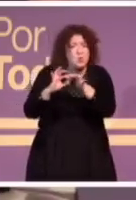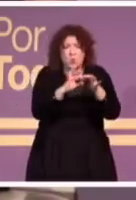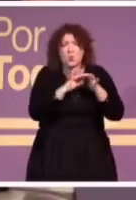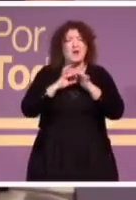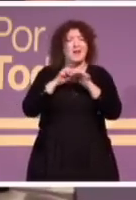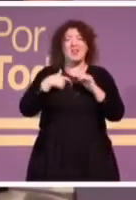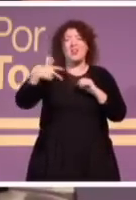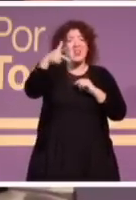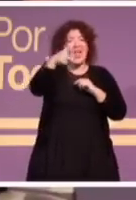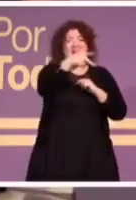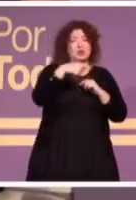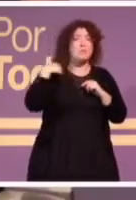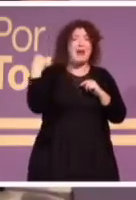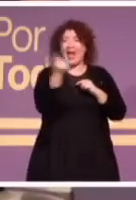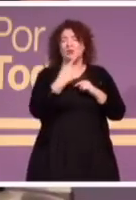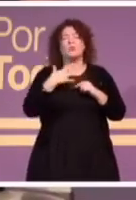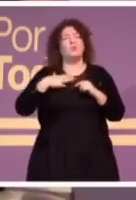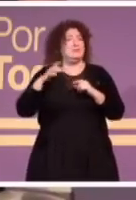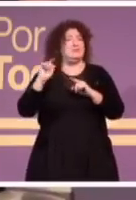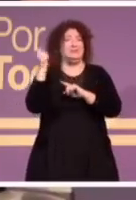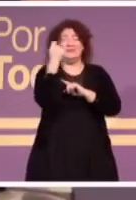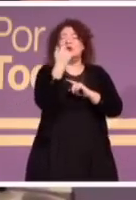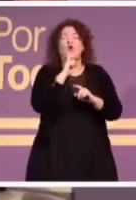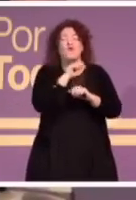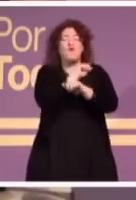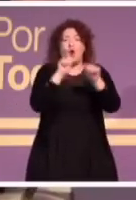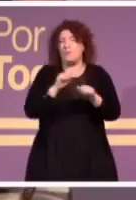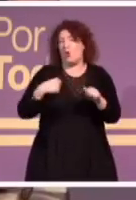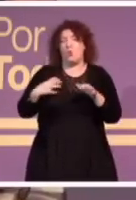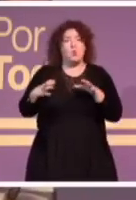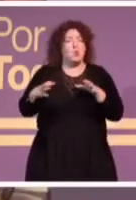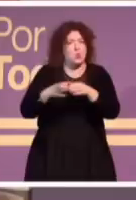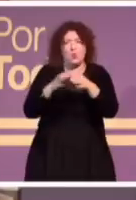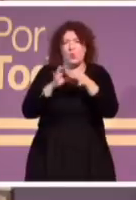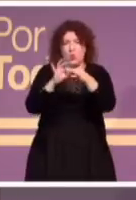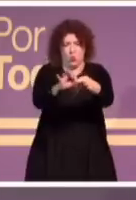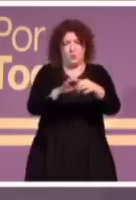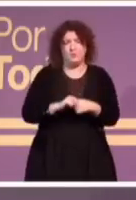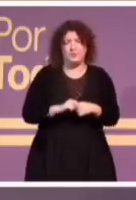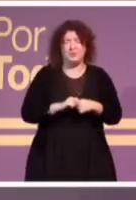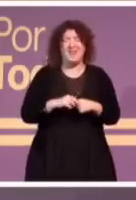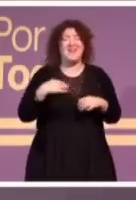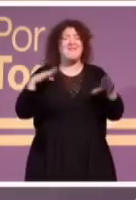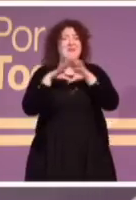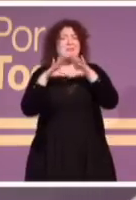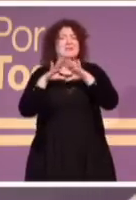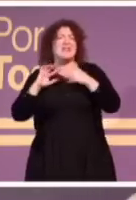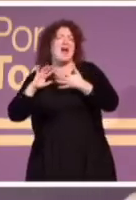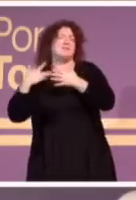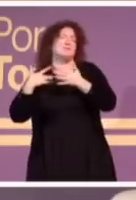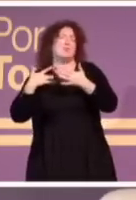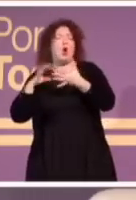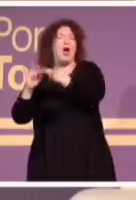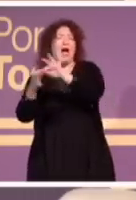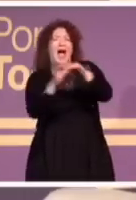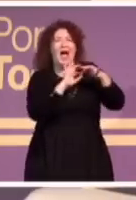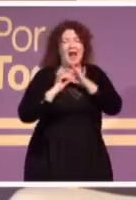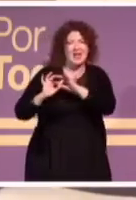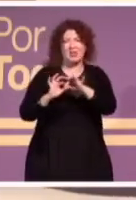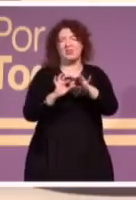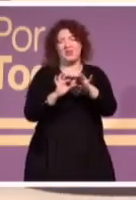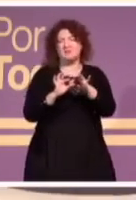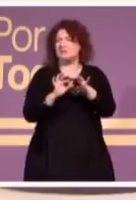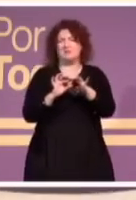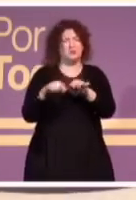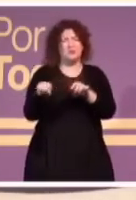los derechos para todas las mujeres. Esas alianzas feministas son seguramente La herramienta